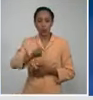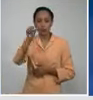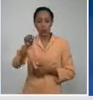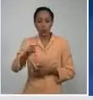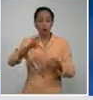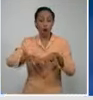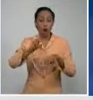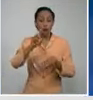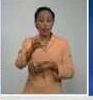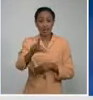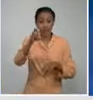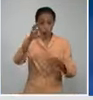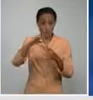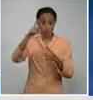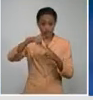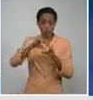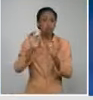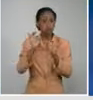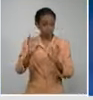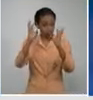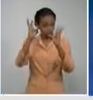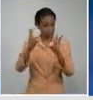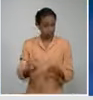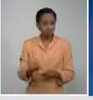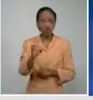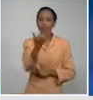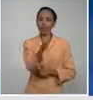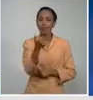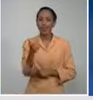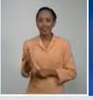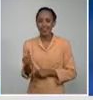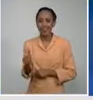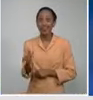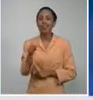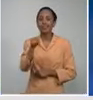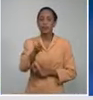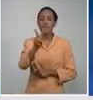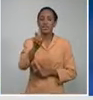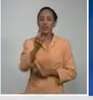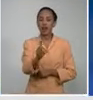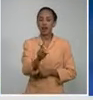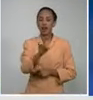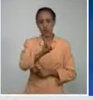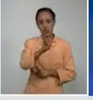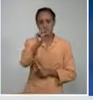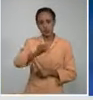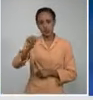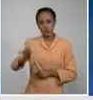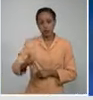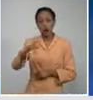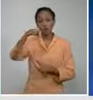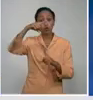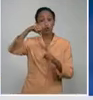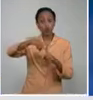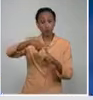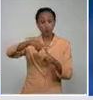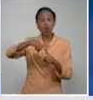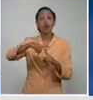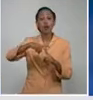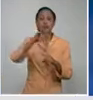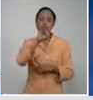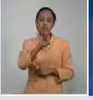Holguín y Guantánamo con 10 cada uno, Villa Clara 9 y Las Tunas